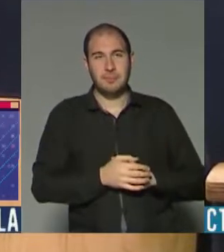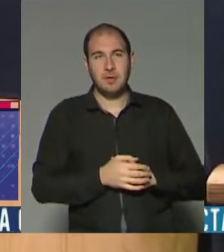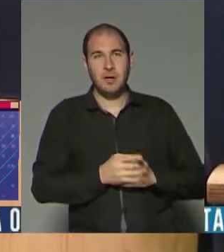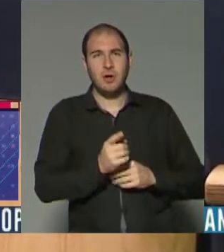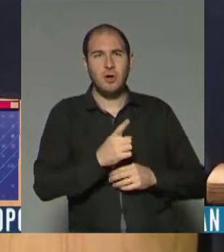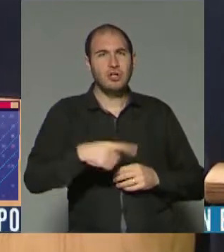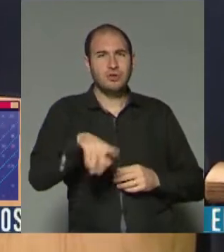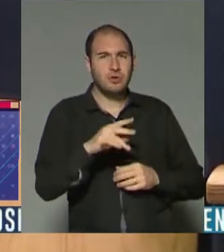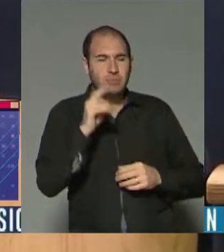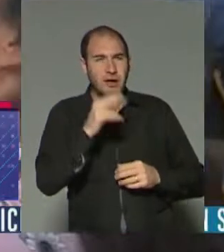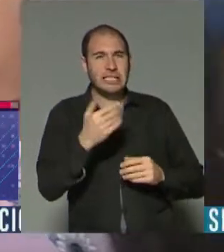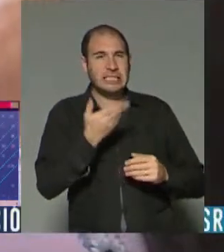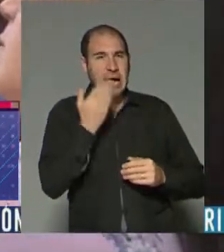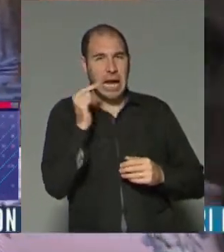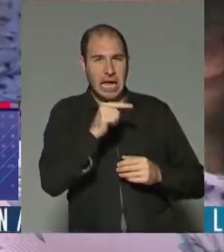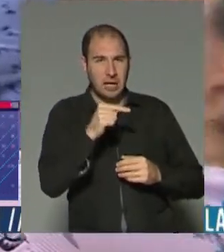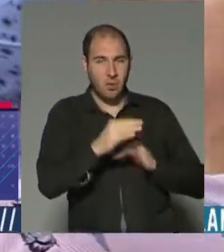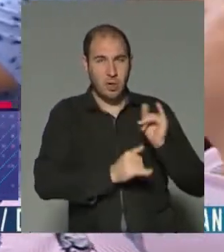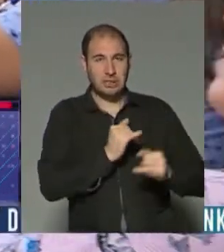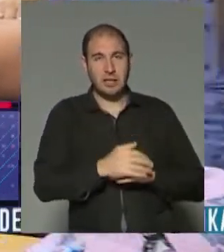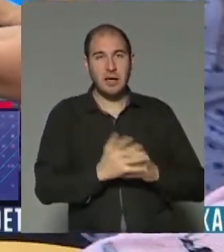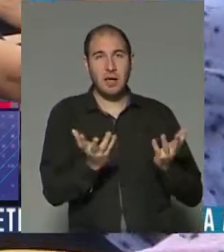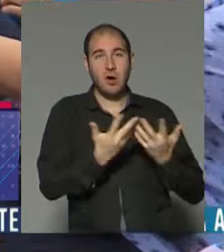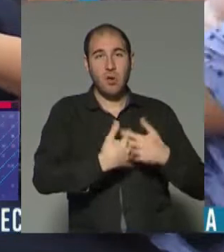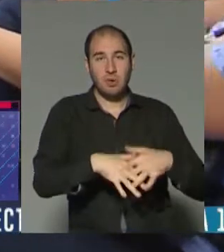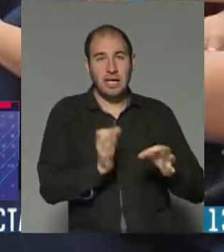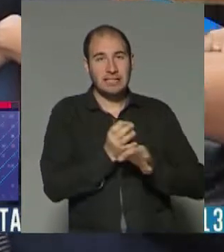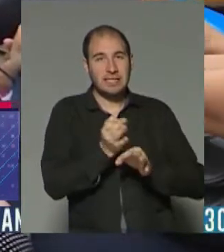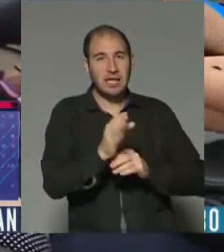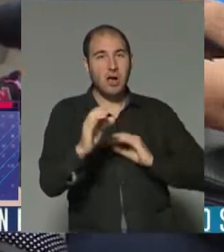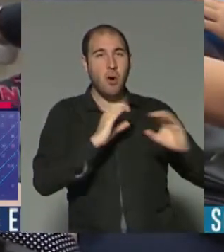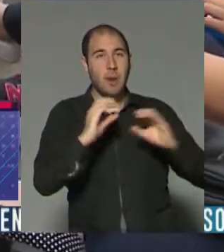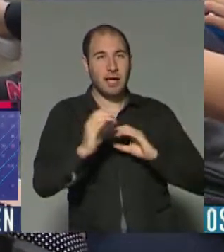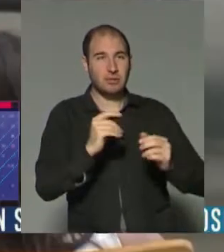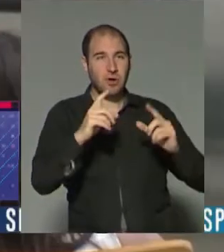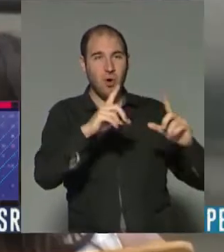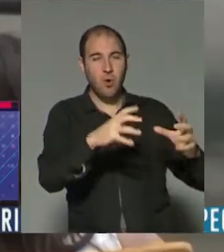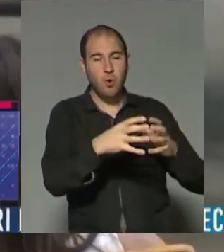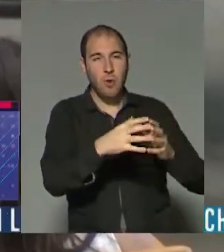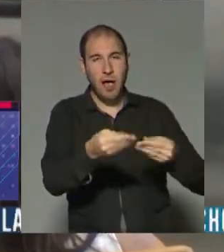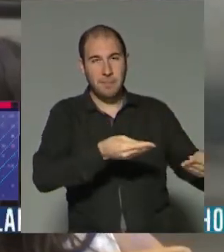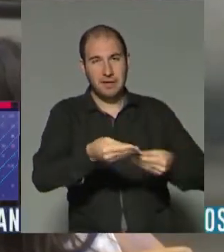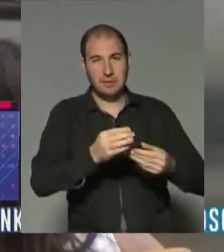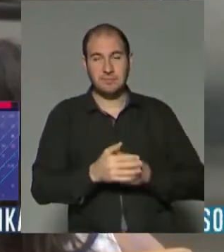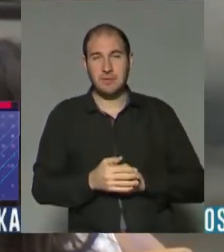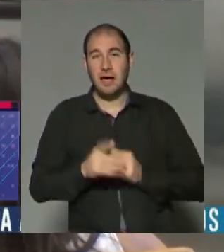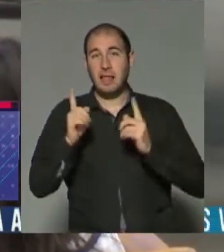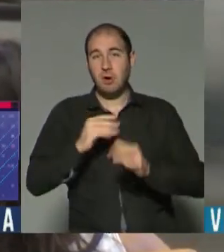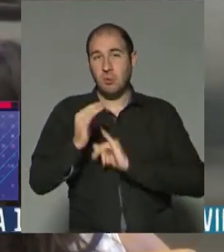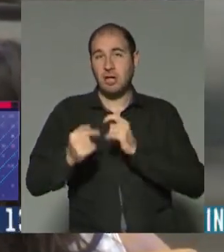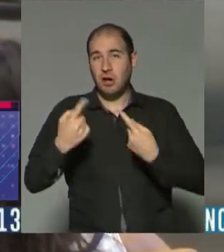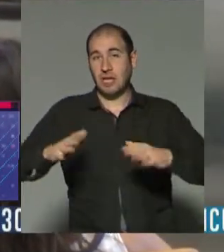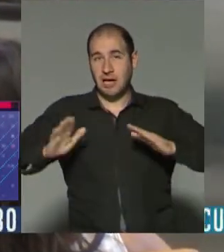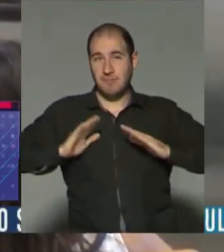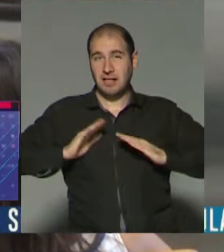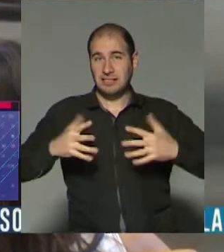estamos viendo justamente es la charla que él dio, se mixó con la Cátedra de Comunicación e Imagen Corporativa. Bueno, hay que hablar también de la actividad